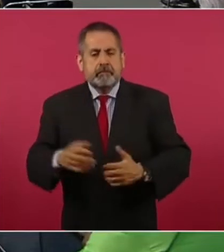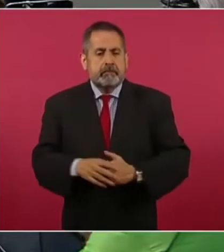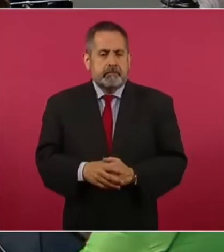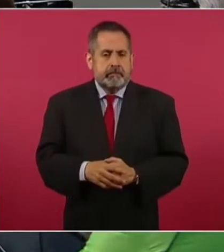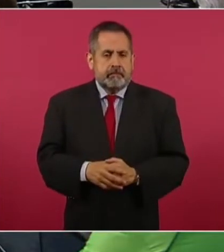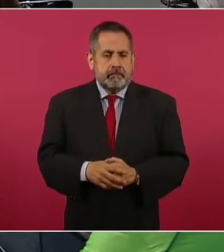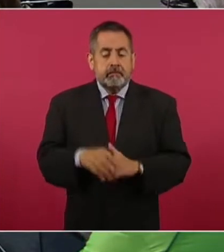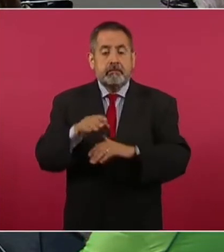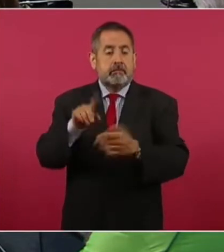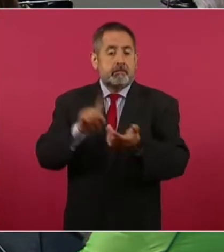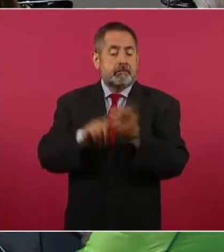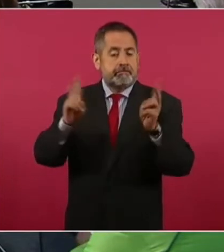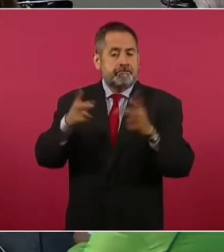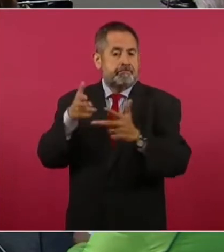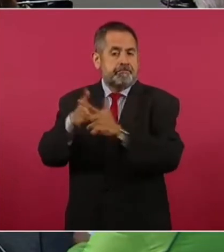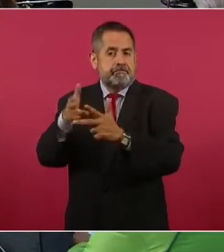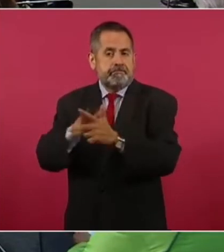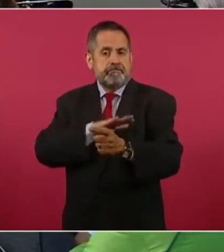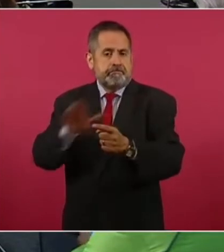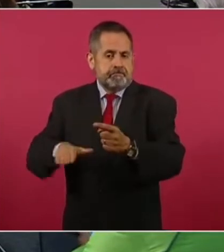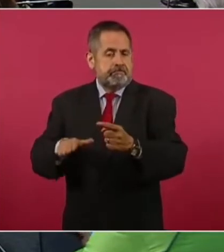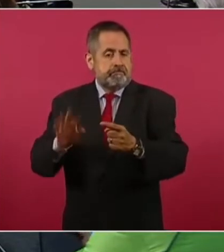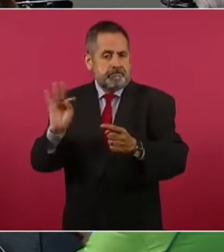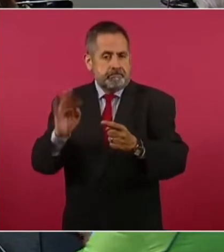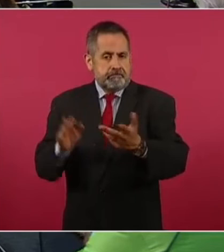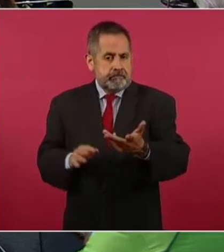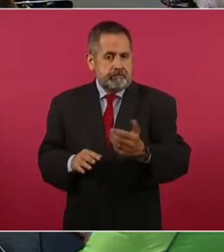En homicidio, si vemos